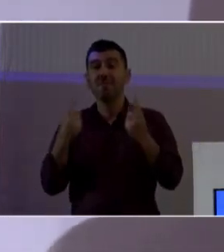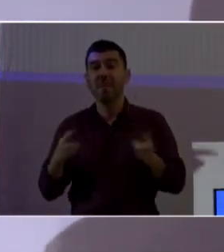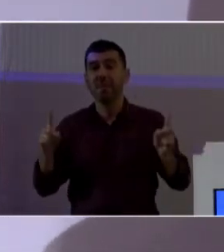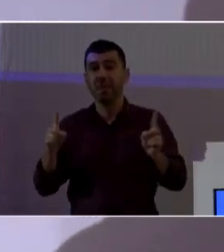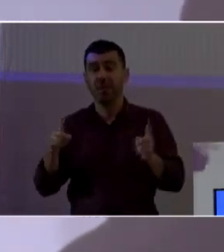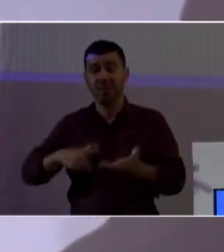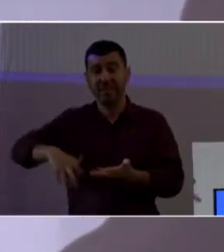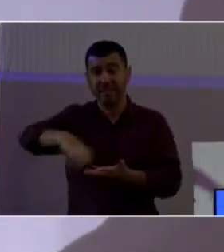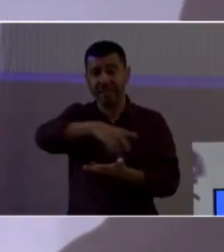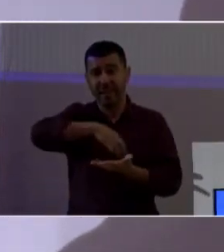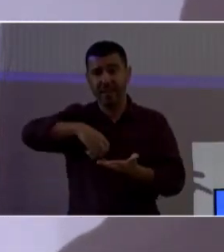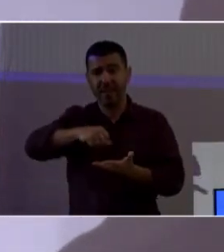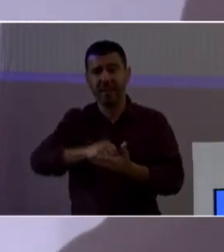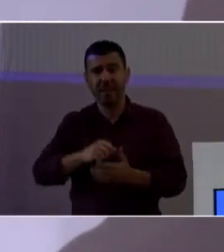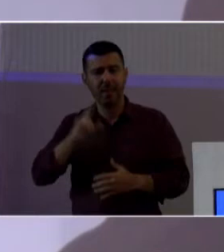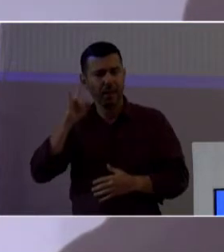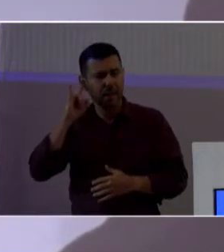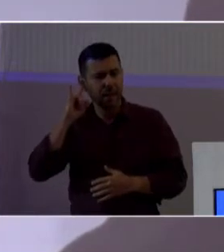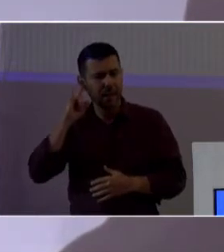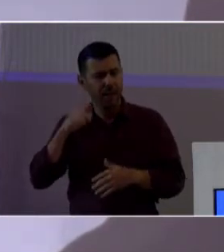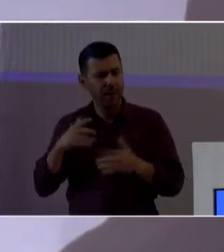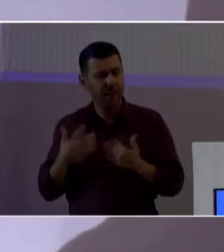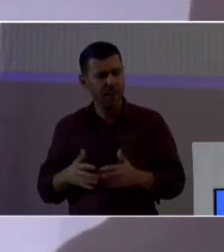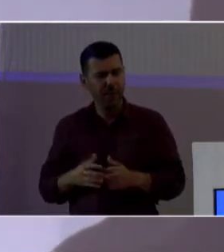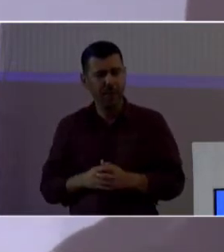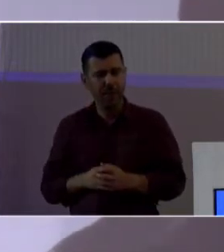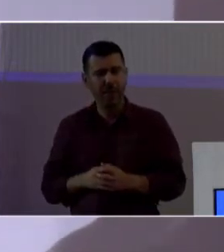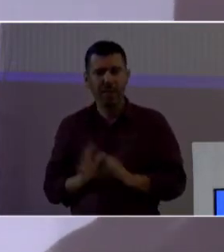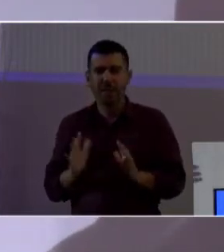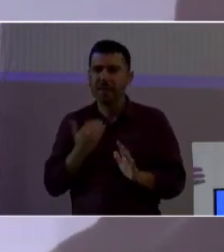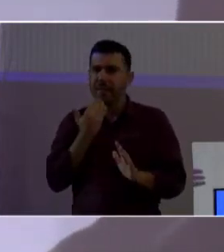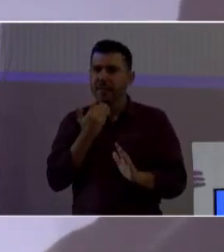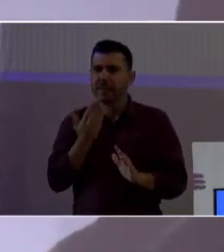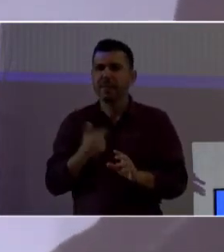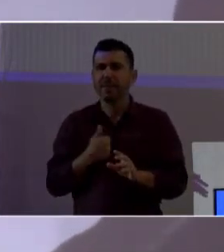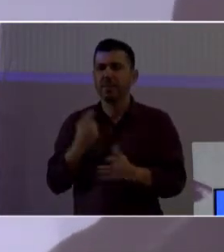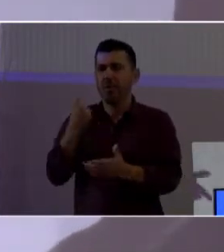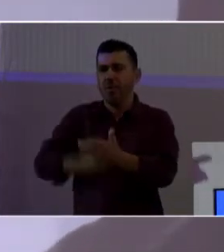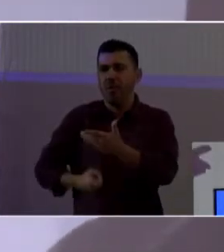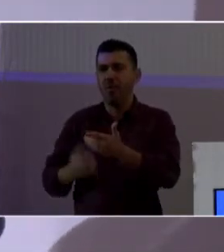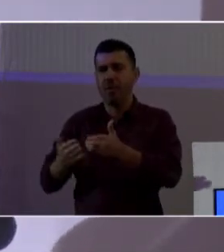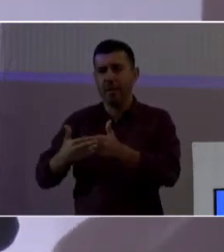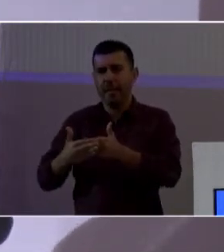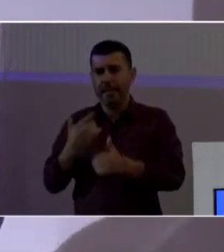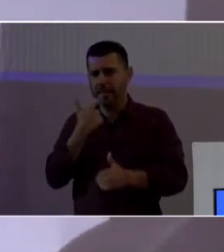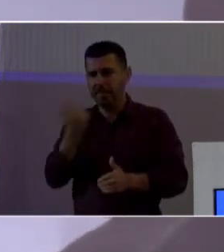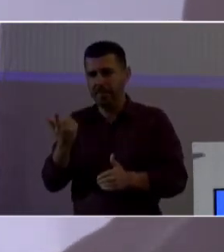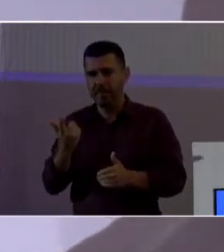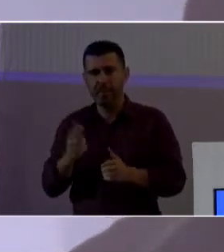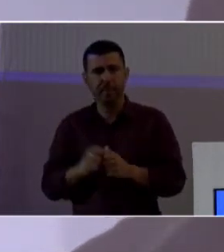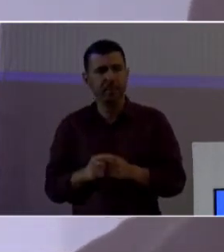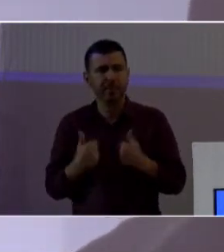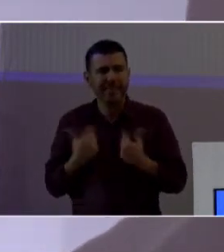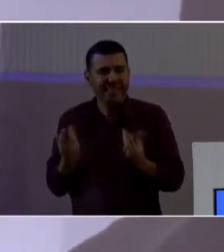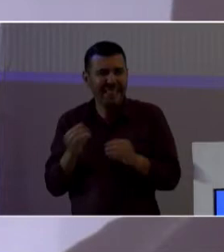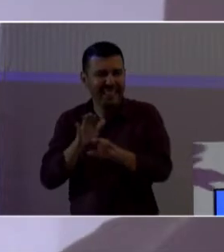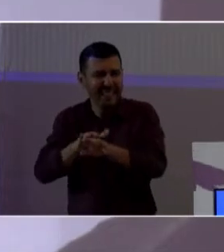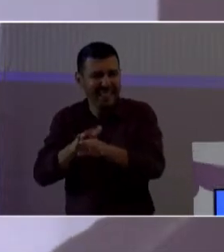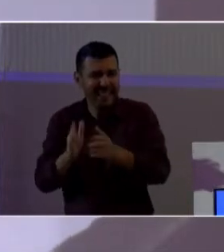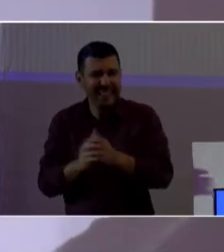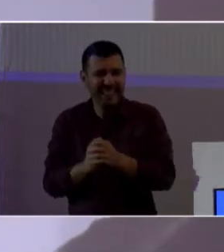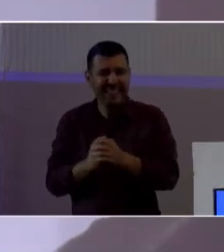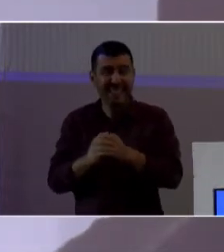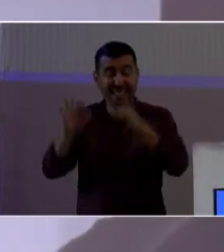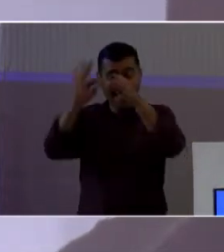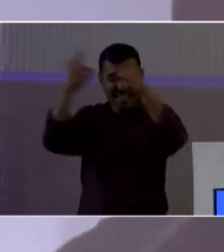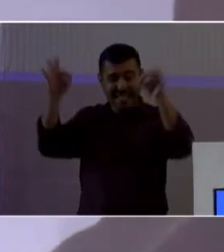ustedes me corregirán si me equivoco en algo que quiero referirme del himno, y decía